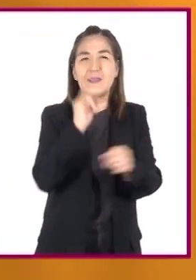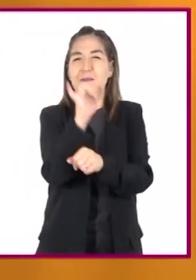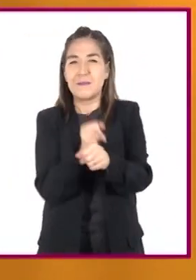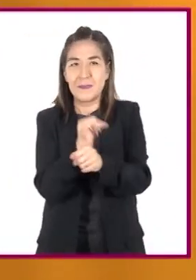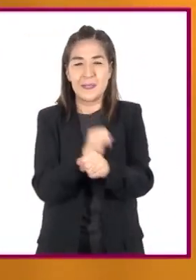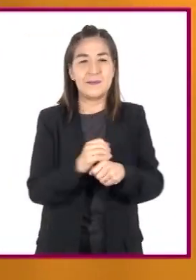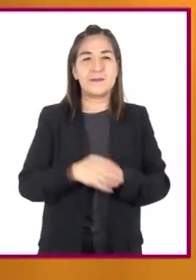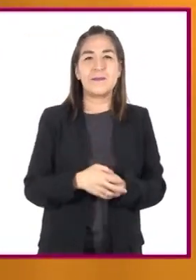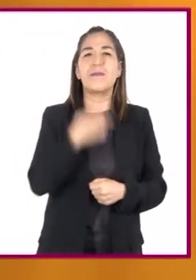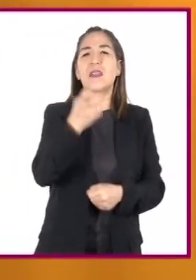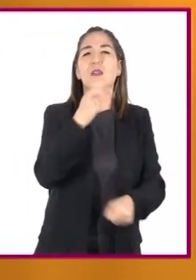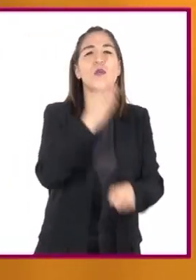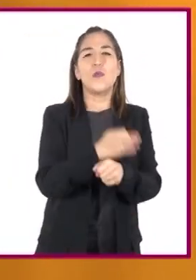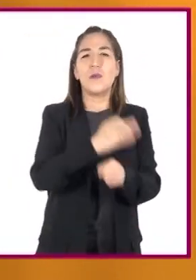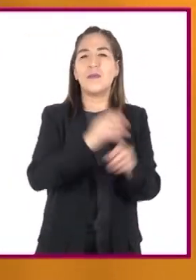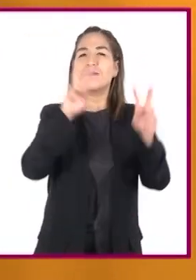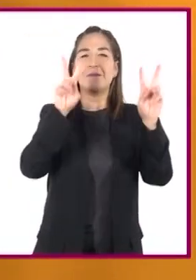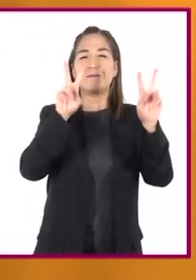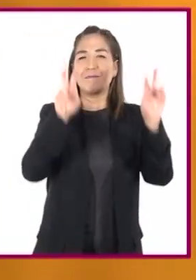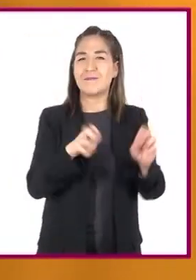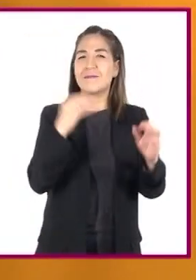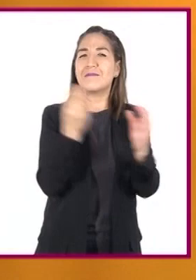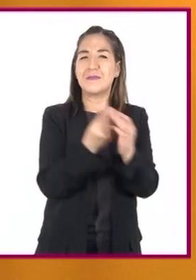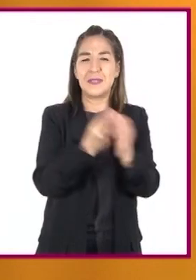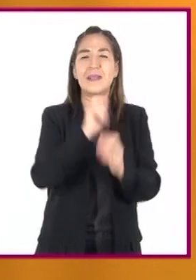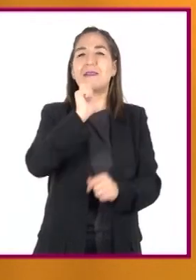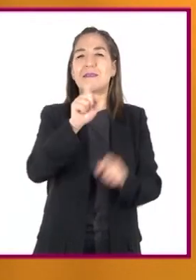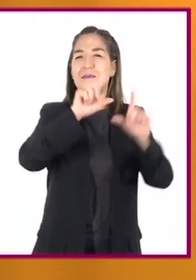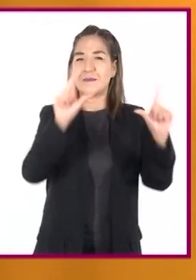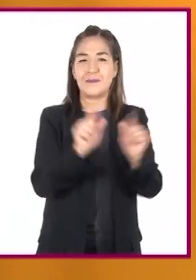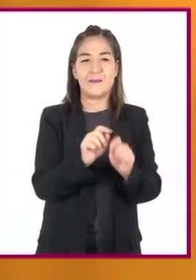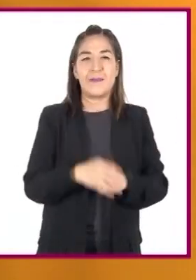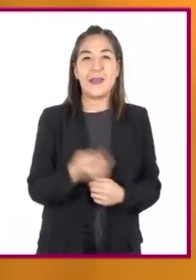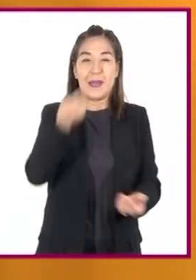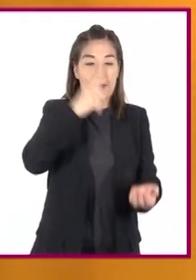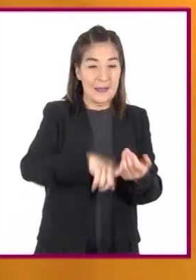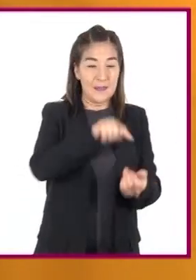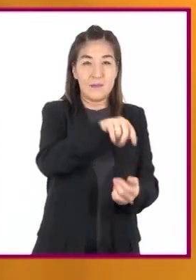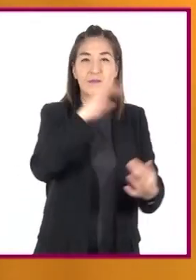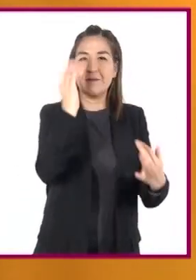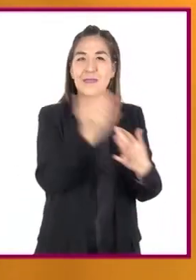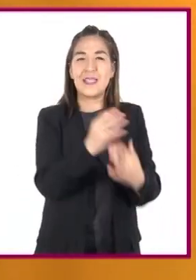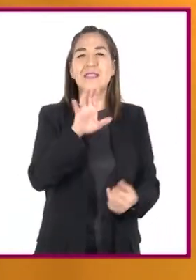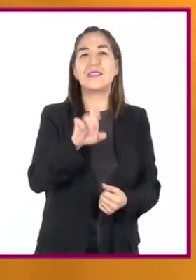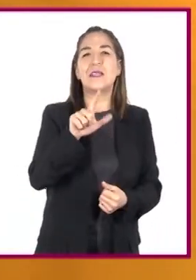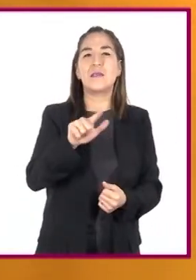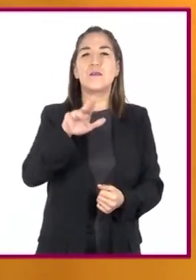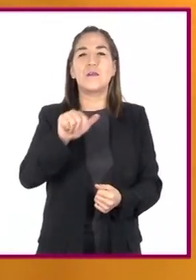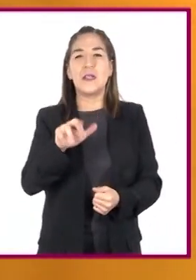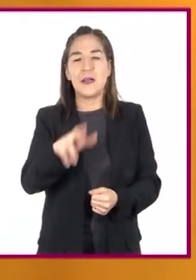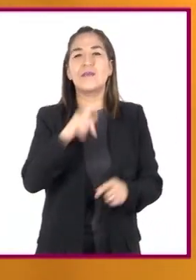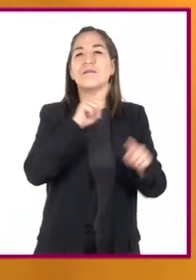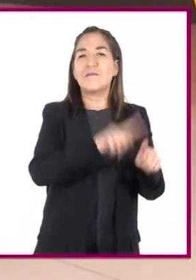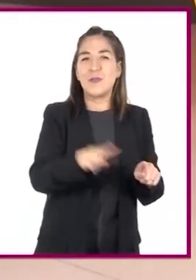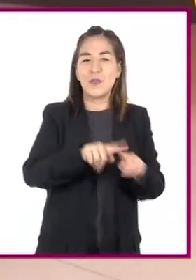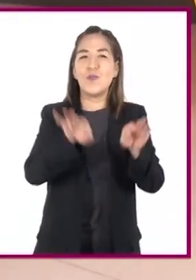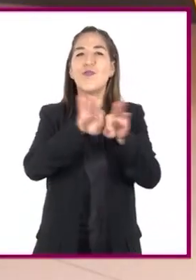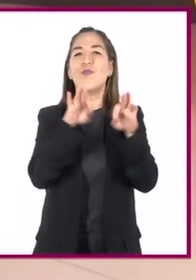Podemos resumir la sesión diciendo que dentro de la división celular encontraremos diferentes mecanismos.